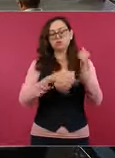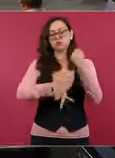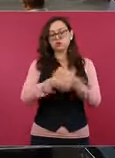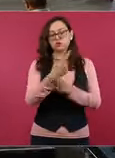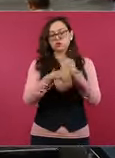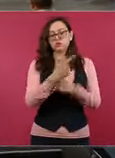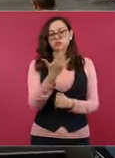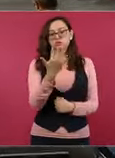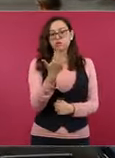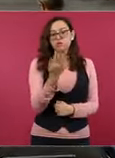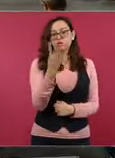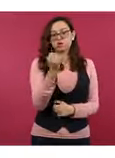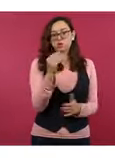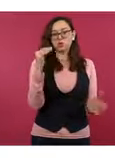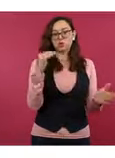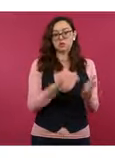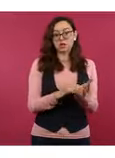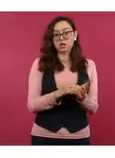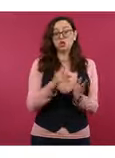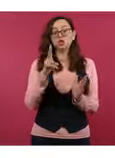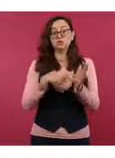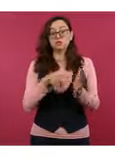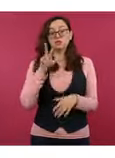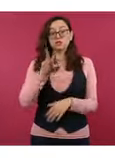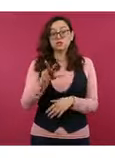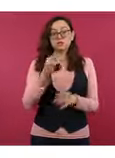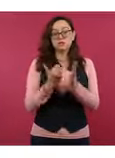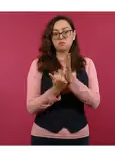en 2018 hubo un aumento importante a